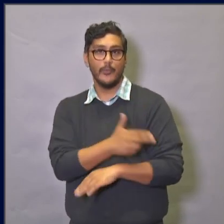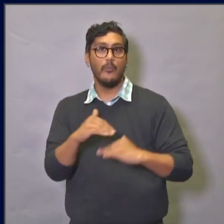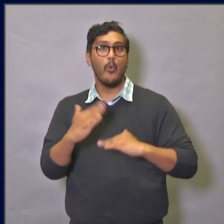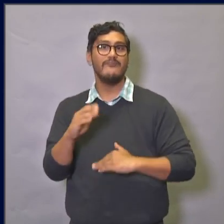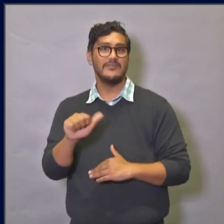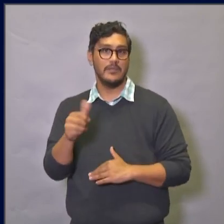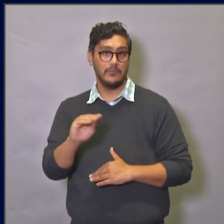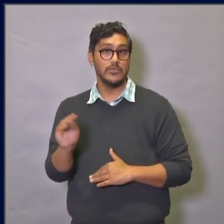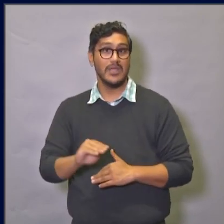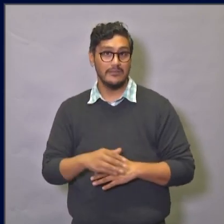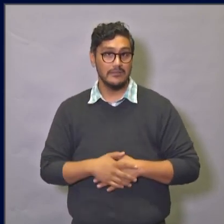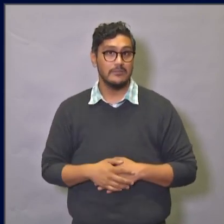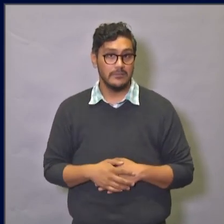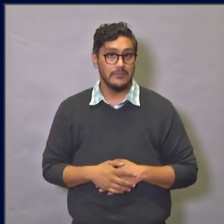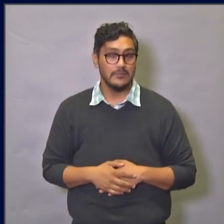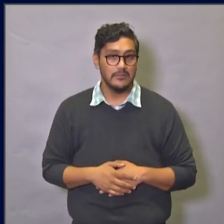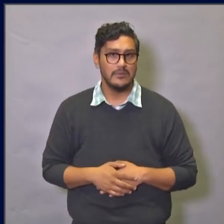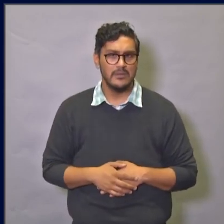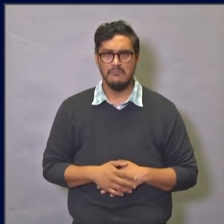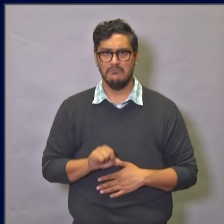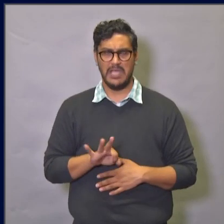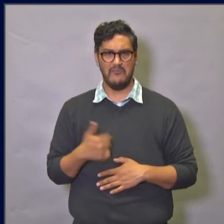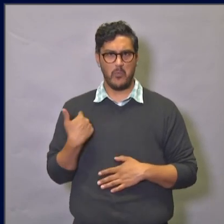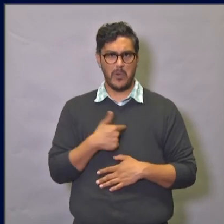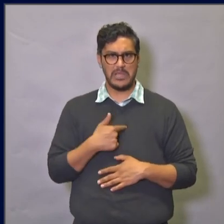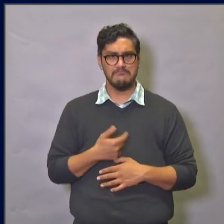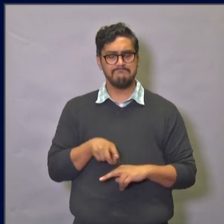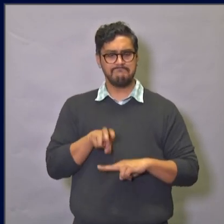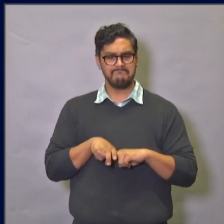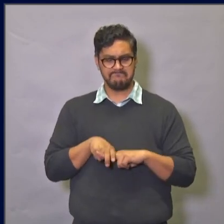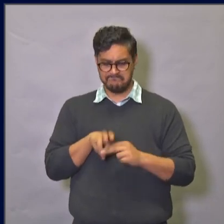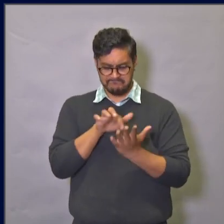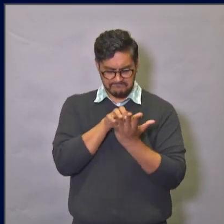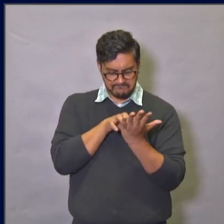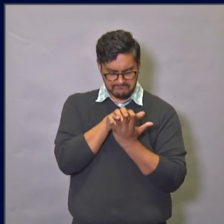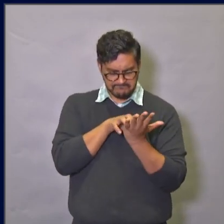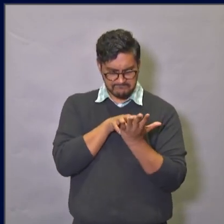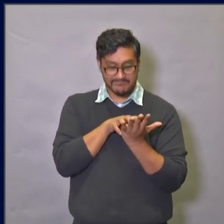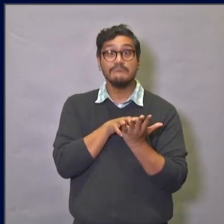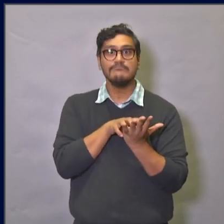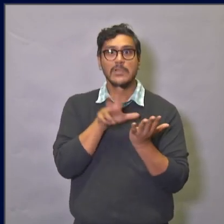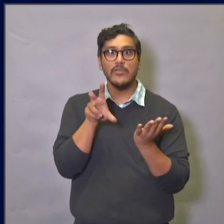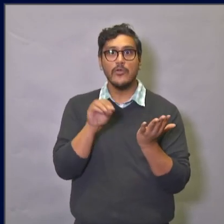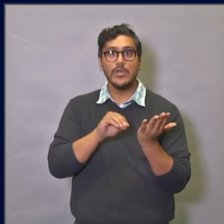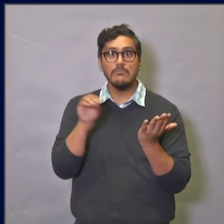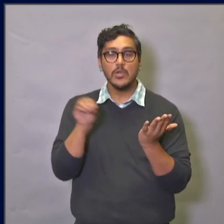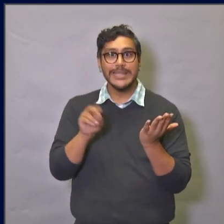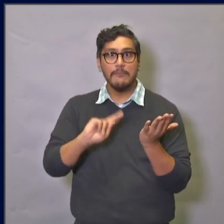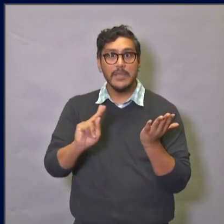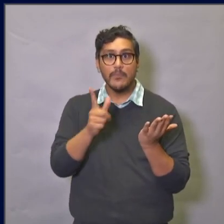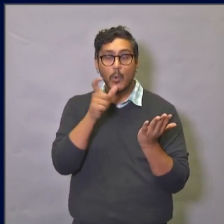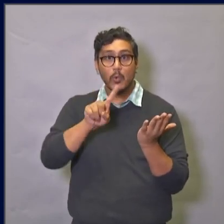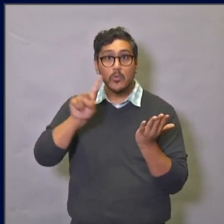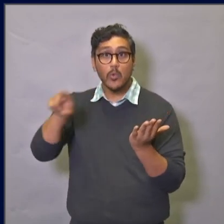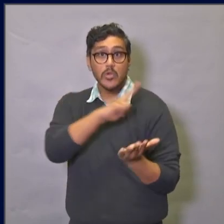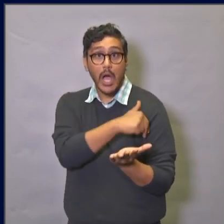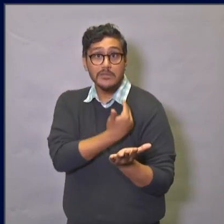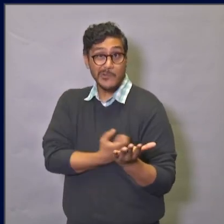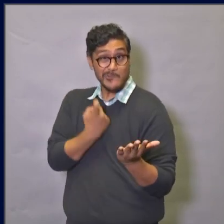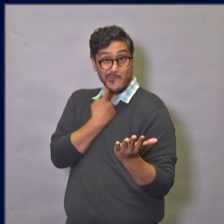10%. Cuando se hacen los cálculos, casi el 70% de las personas hospitalizadas